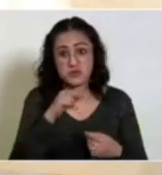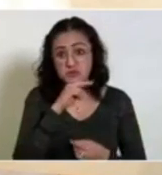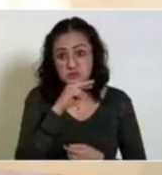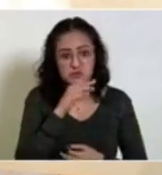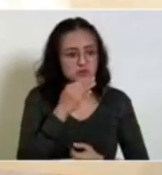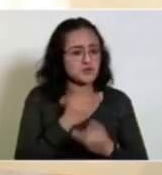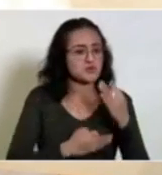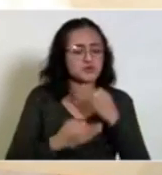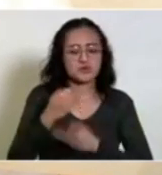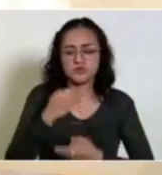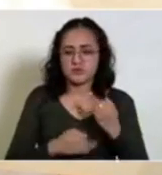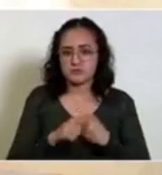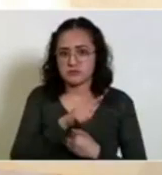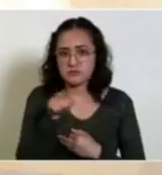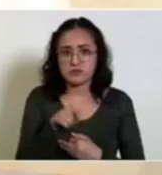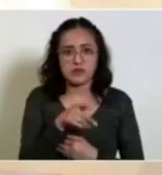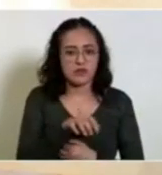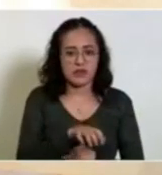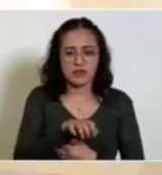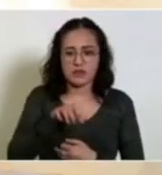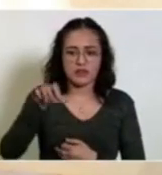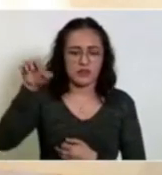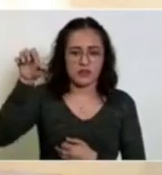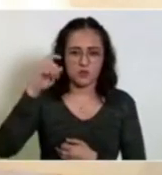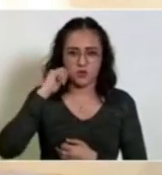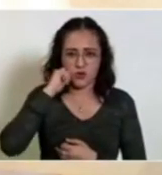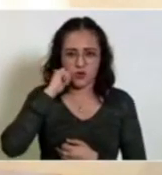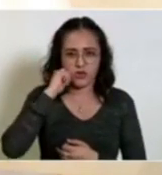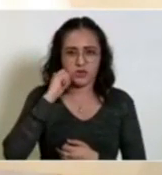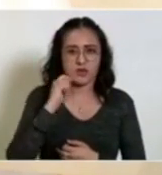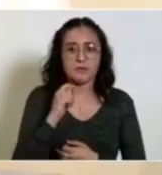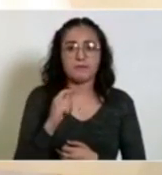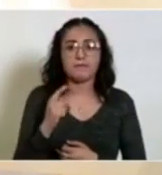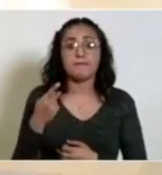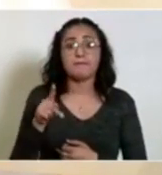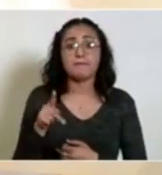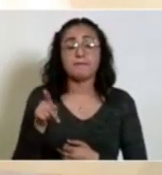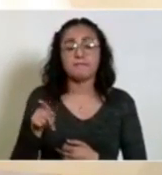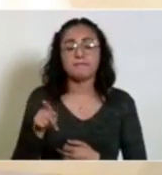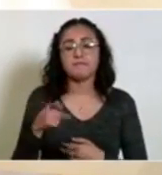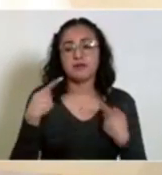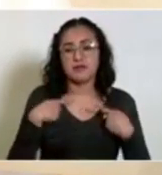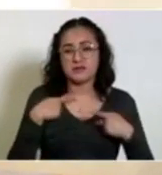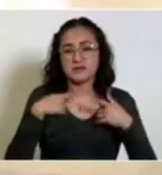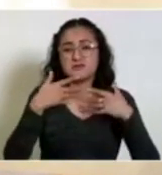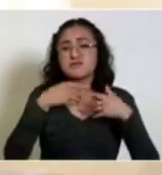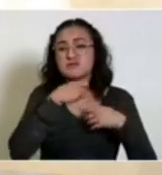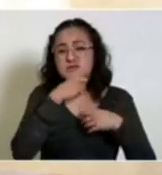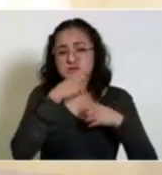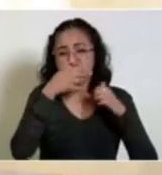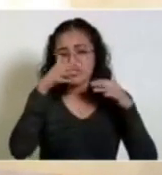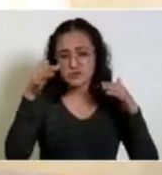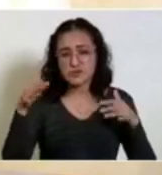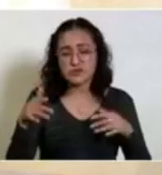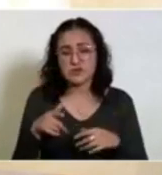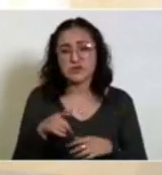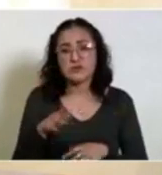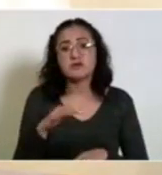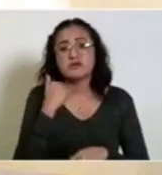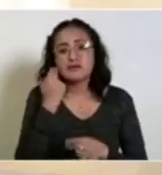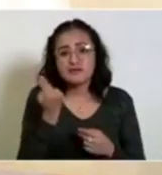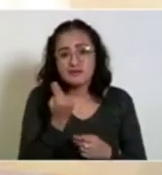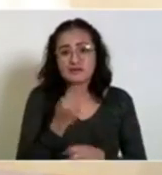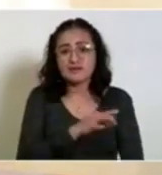de todos los de todas las edades pero sobre todo de los adultos mayores por recibir la